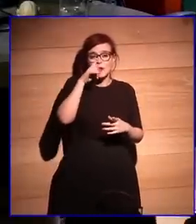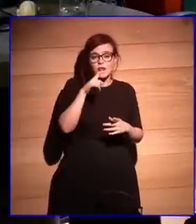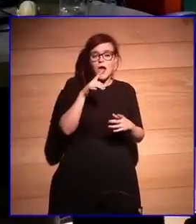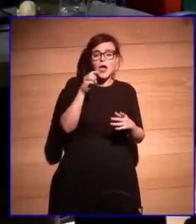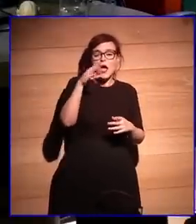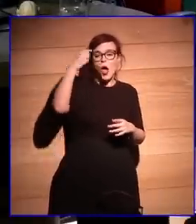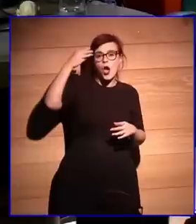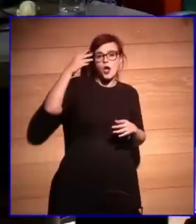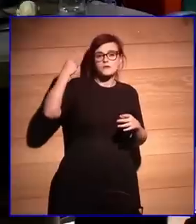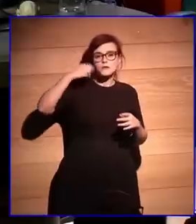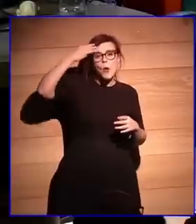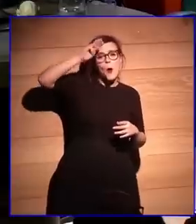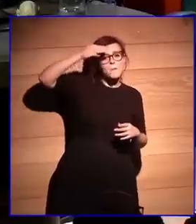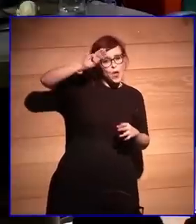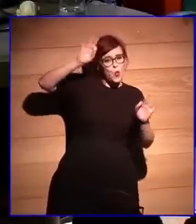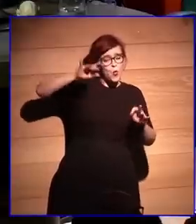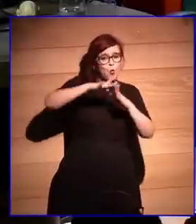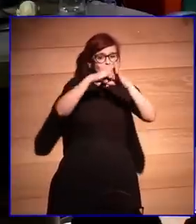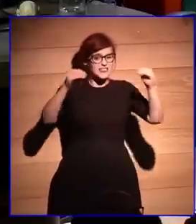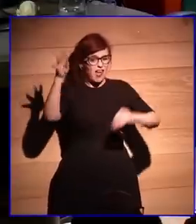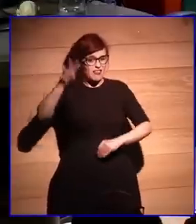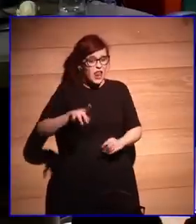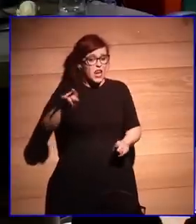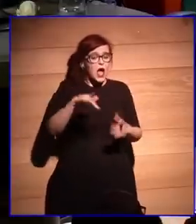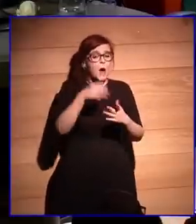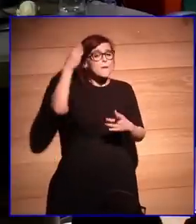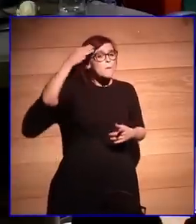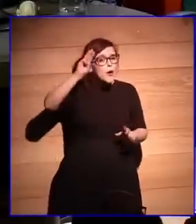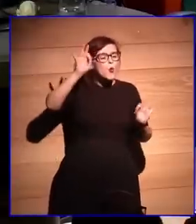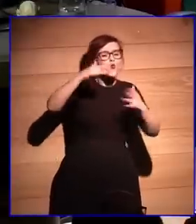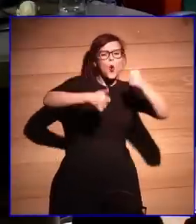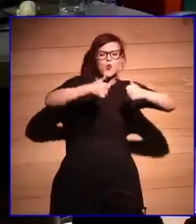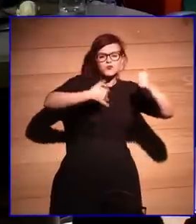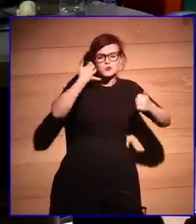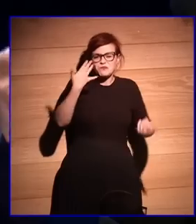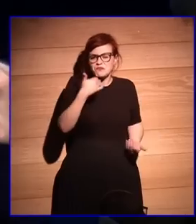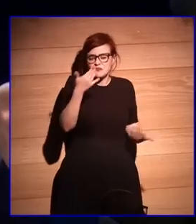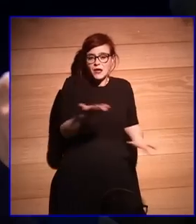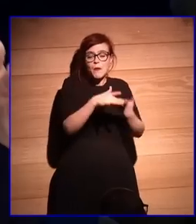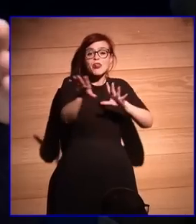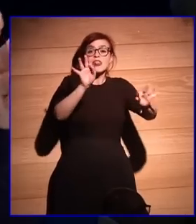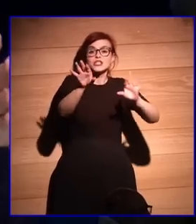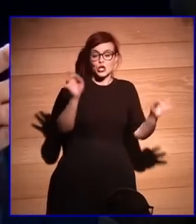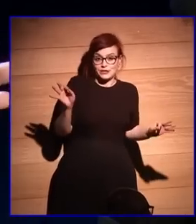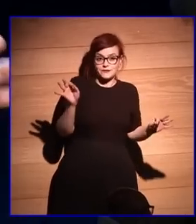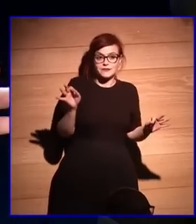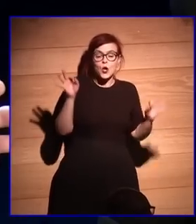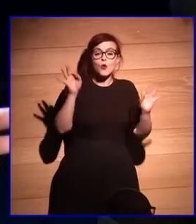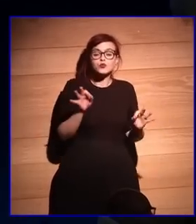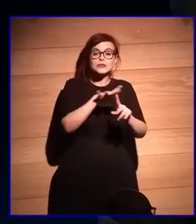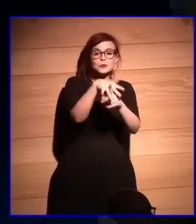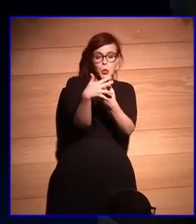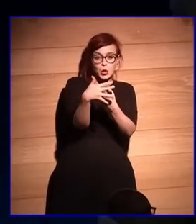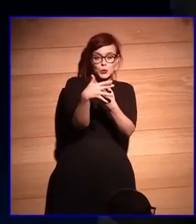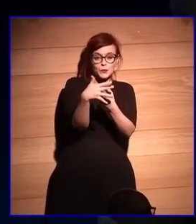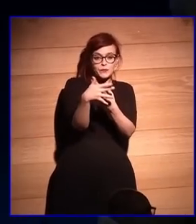la Pompeu Fabra de la Universidad Catalana de Barcelona, hicimos un concurso, una cosa muy extraña. Era una toma de decisiones. Entonces planteábamos una